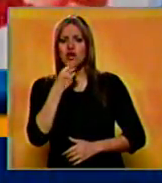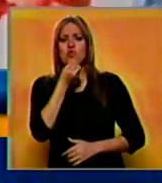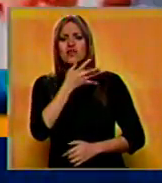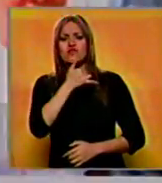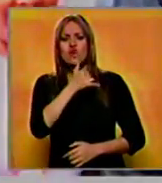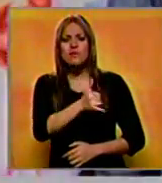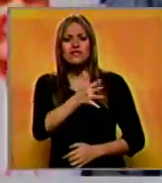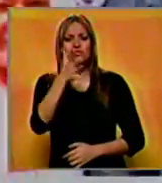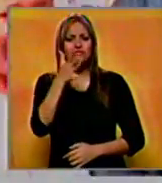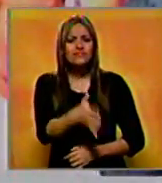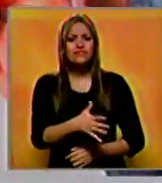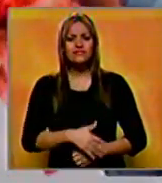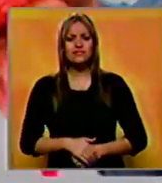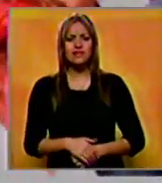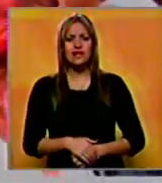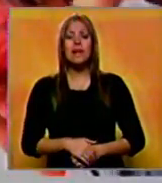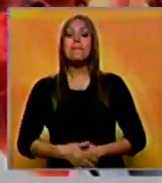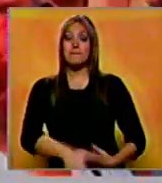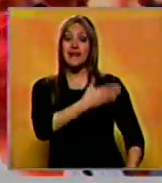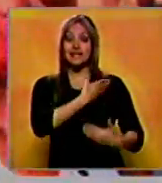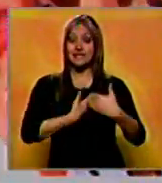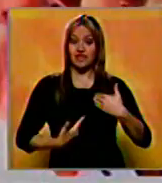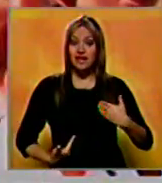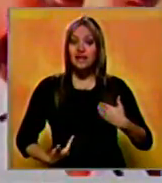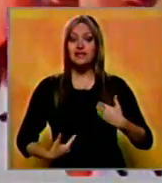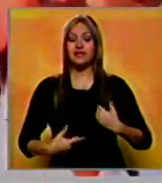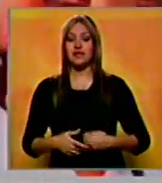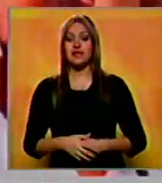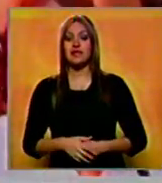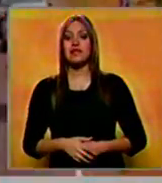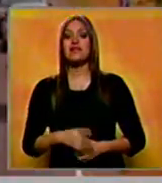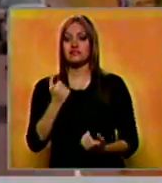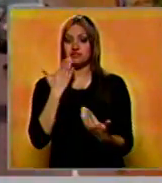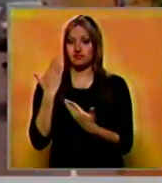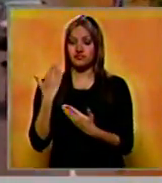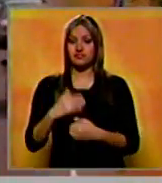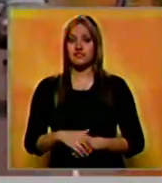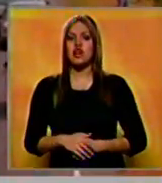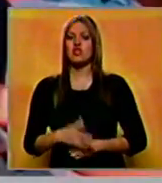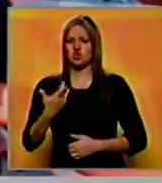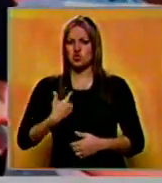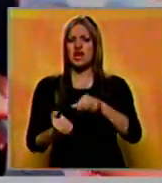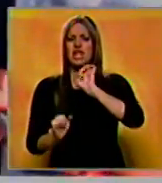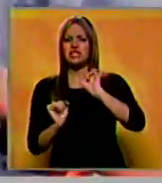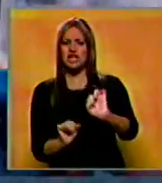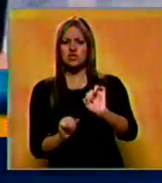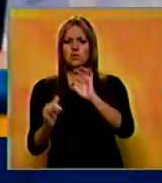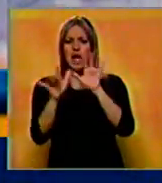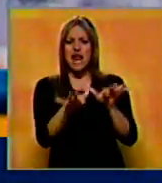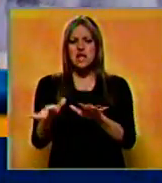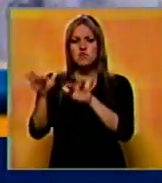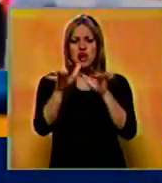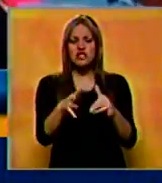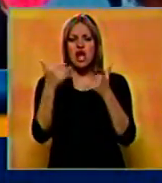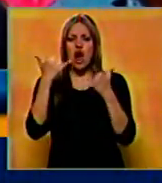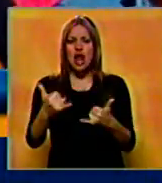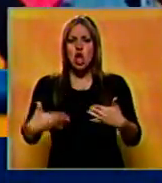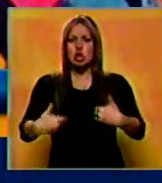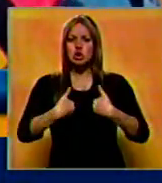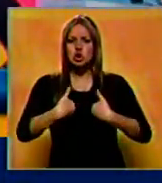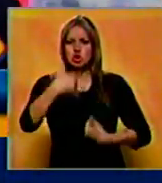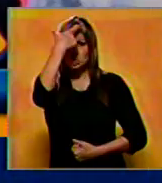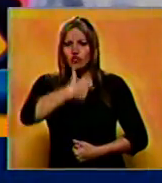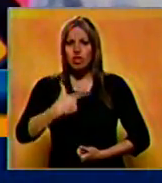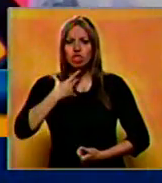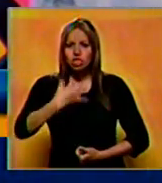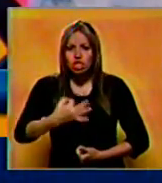escuchar las declaraciones del presidente de SUTI, José Luis Hernández. Estamos rechazando la manipulación por la cual hemos sido víctimas